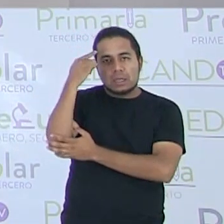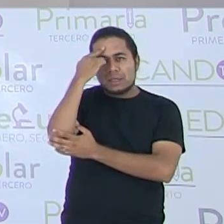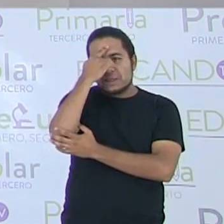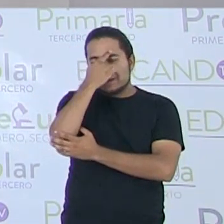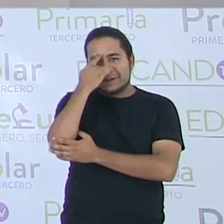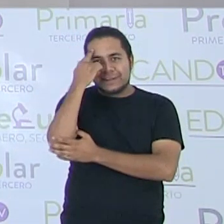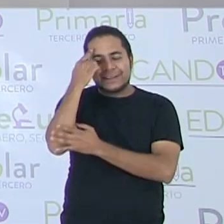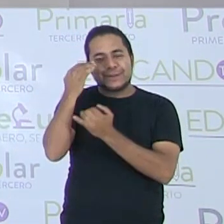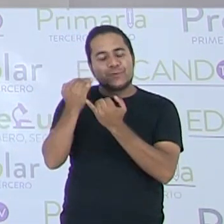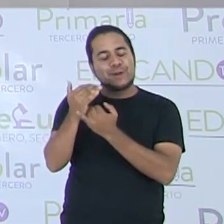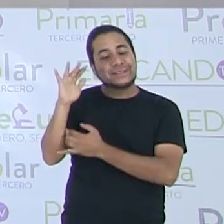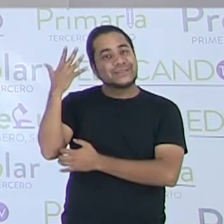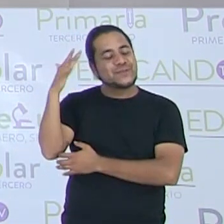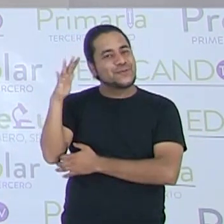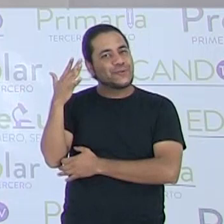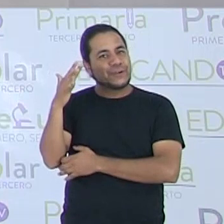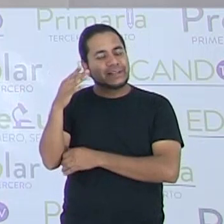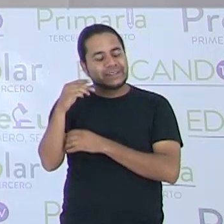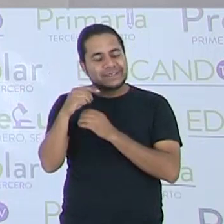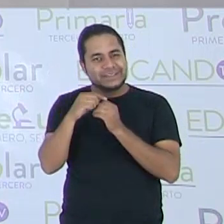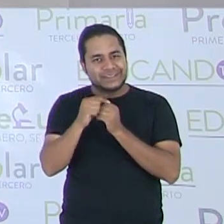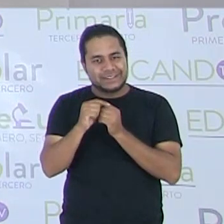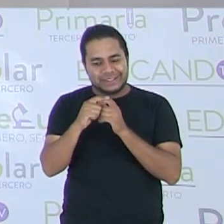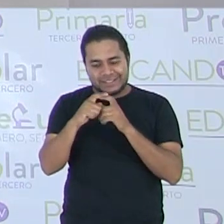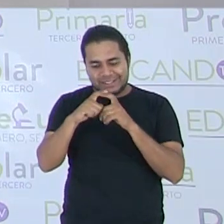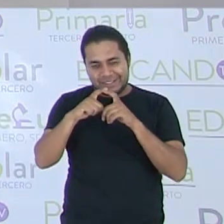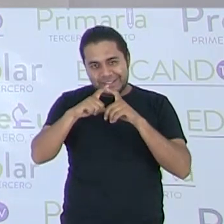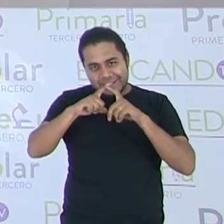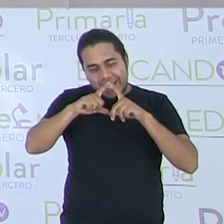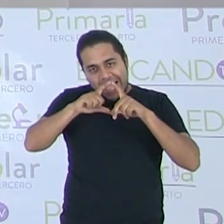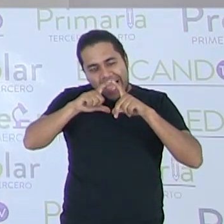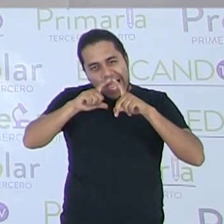sol. Fue creciendo,